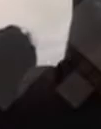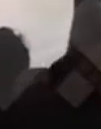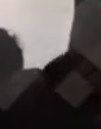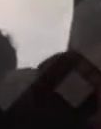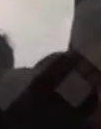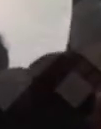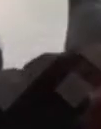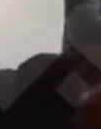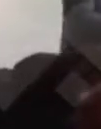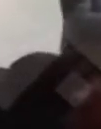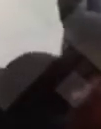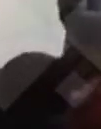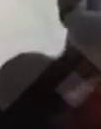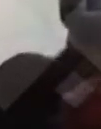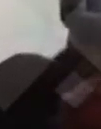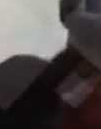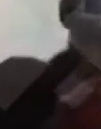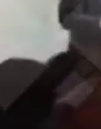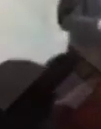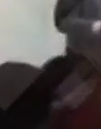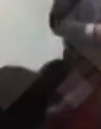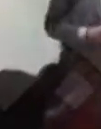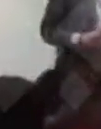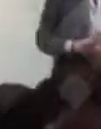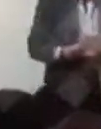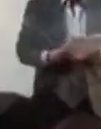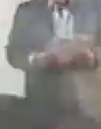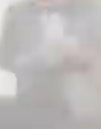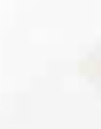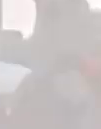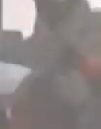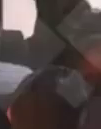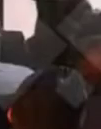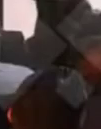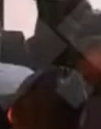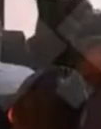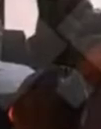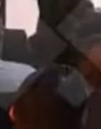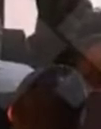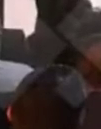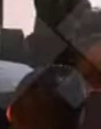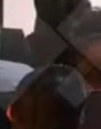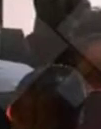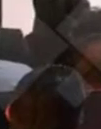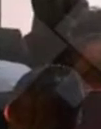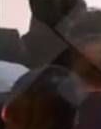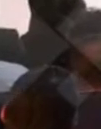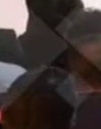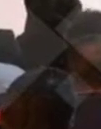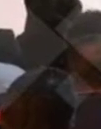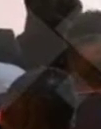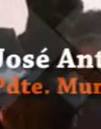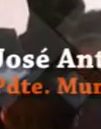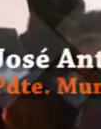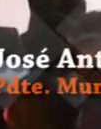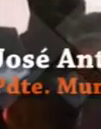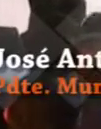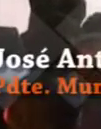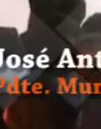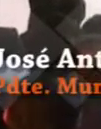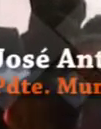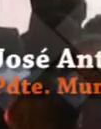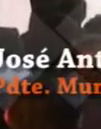También resaltó el programa Los Miércoles Sin Ambulantes. Ahora todos los miércoles son